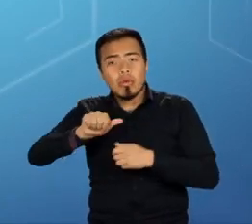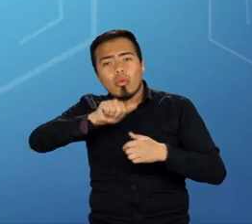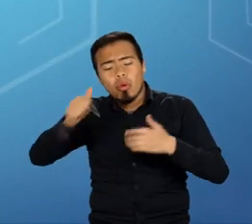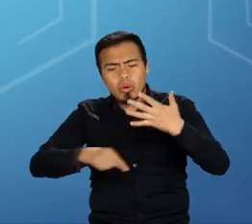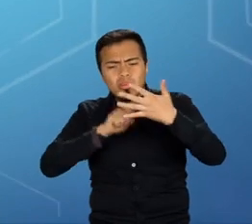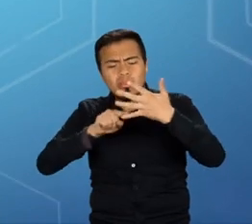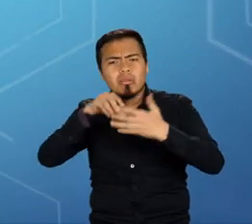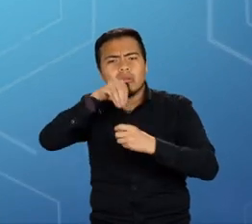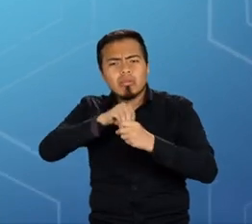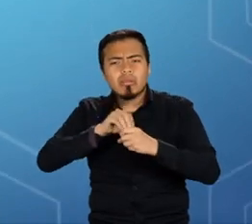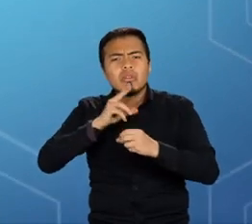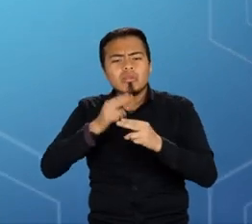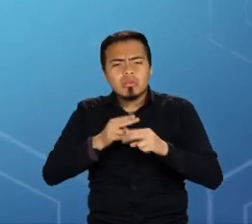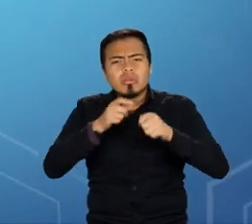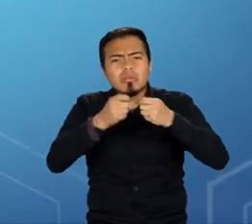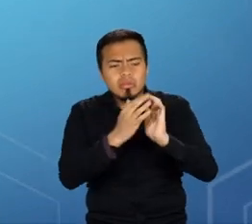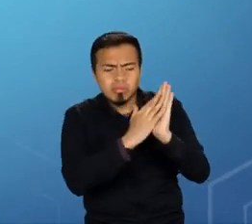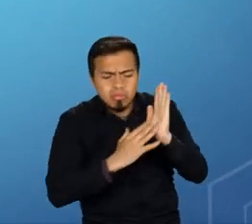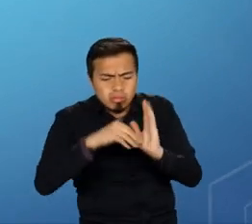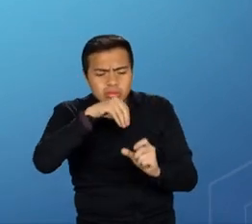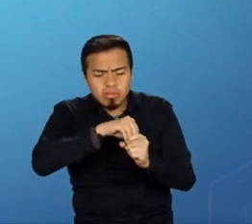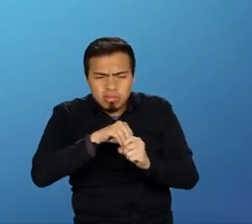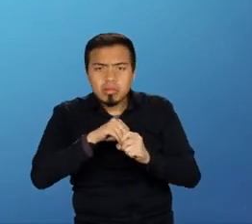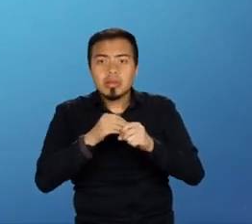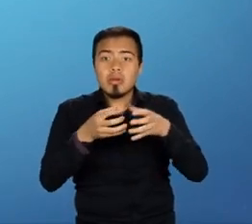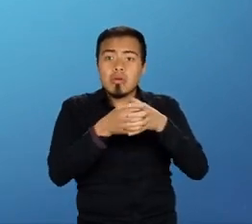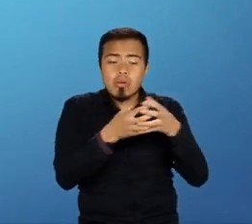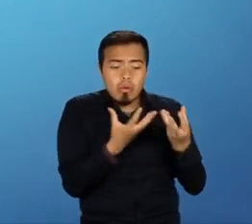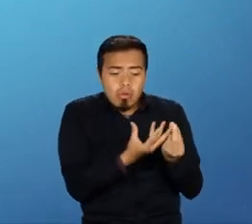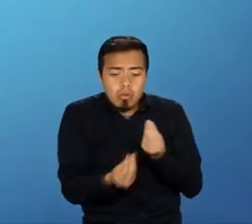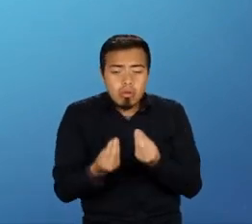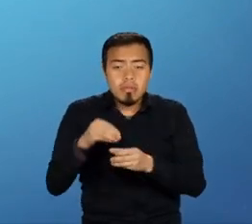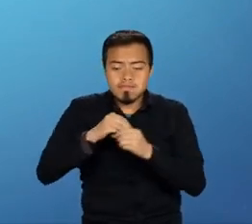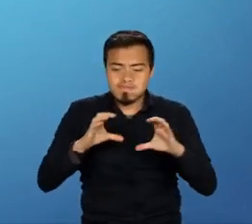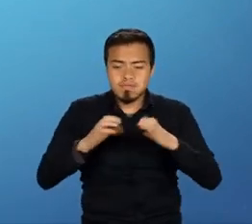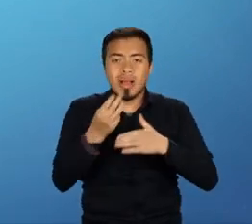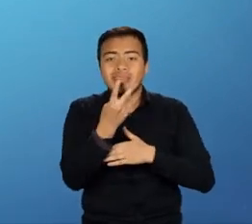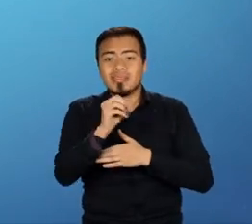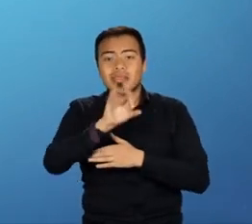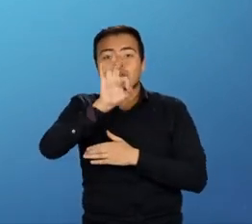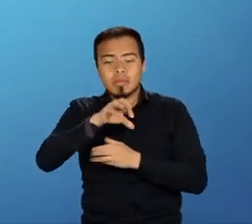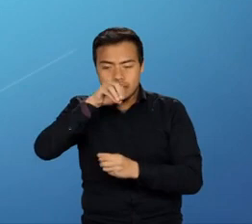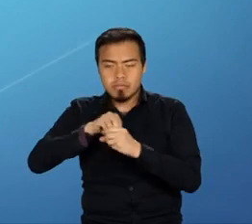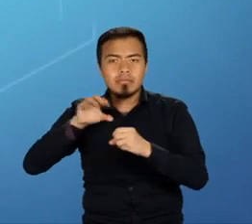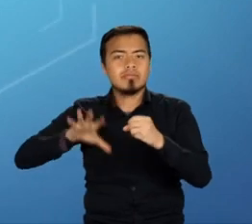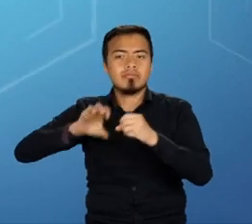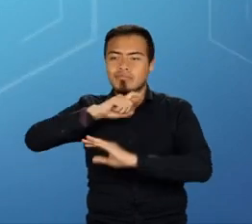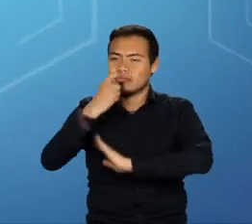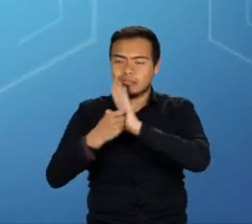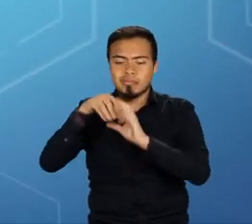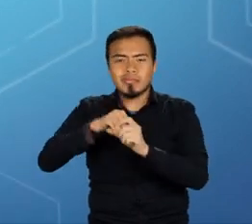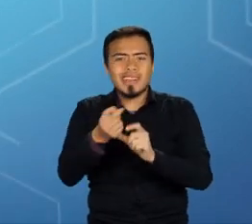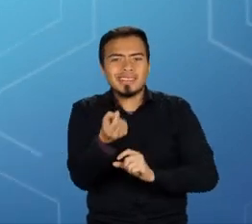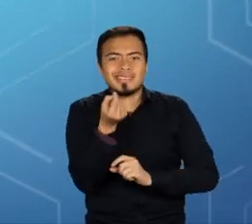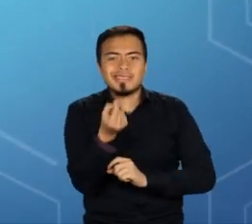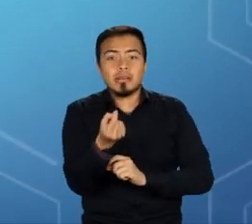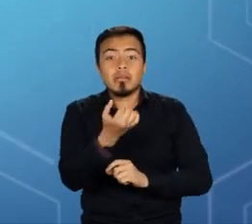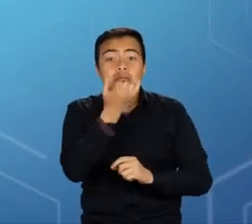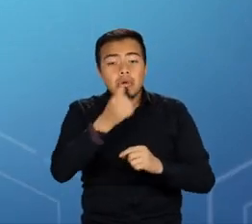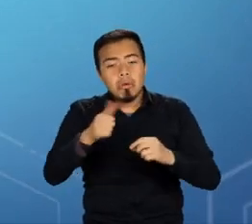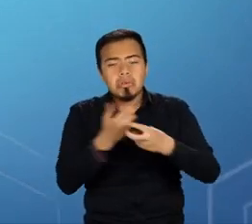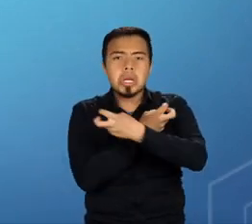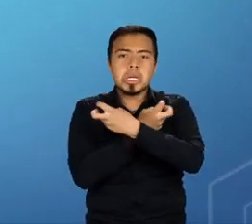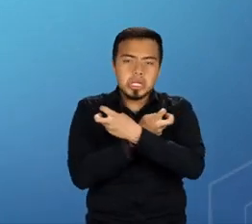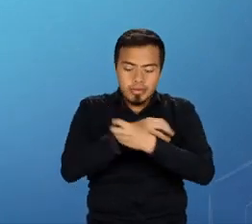de tumores sólidos que constituyen un grupo grande que representa el 30% de todos los tumores, como los tumores óseos,